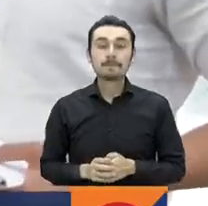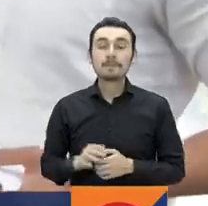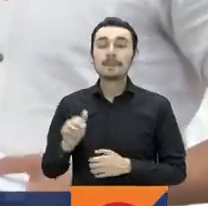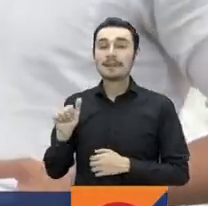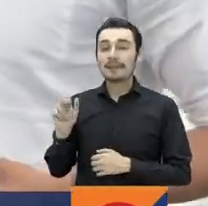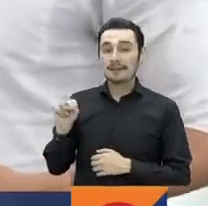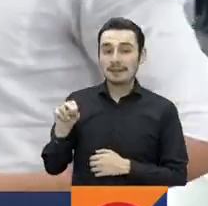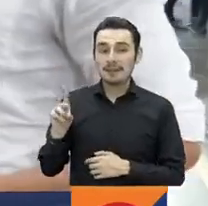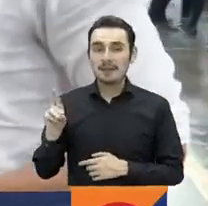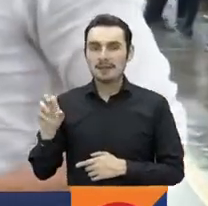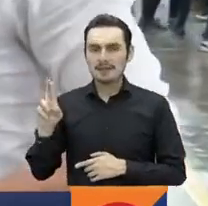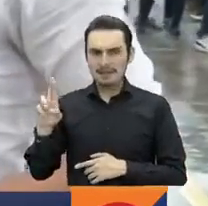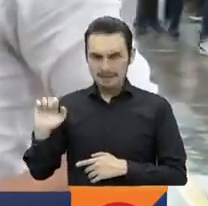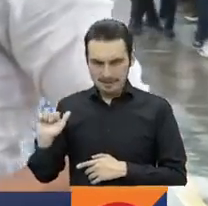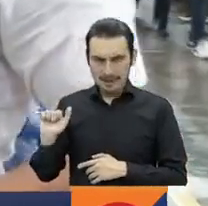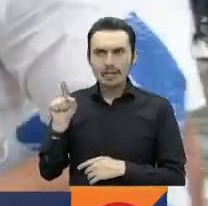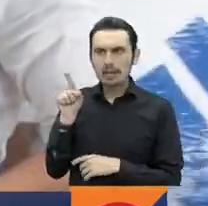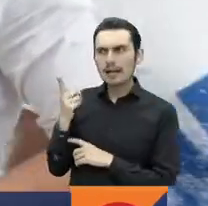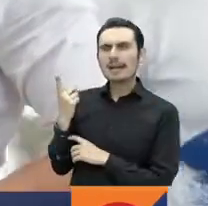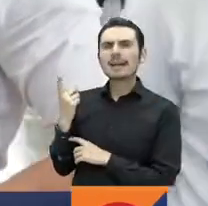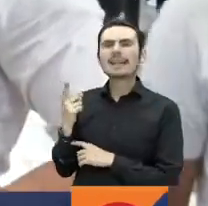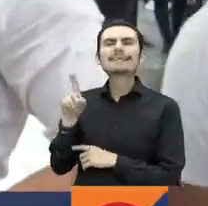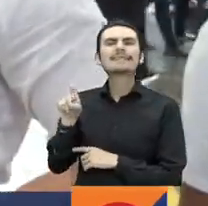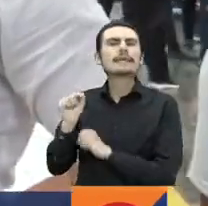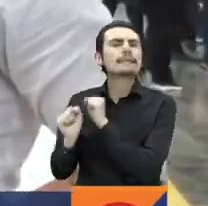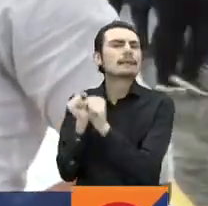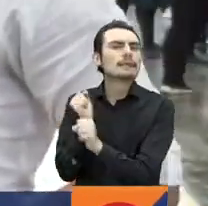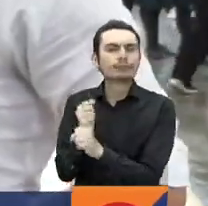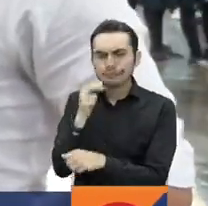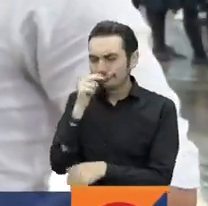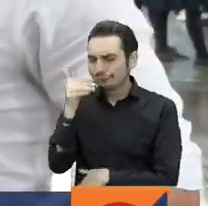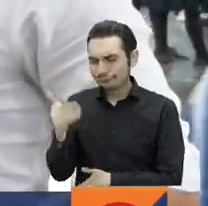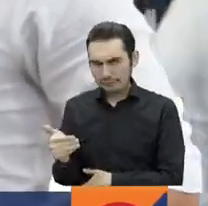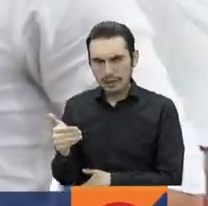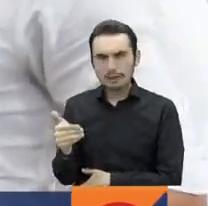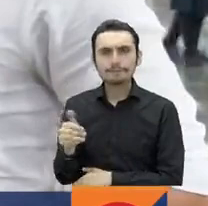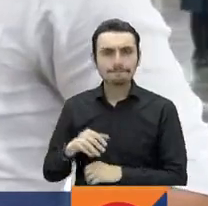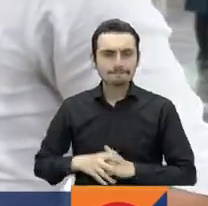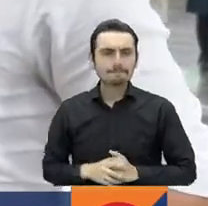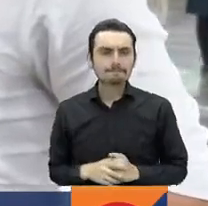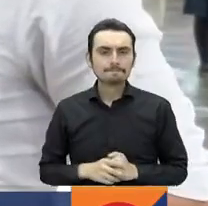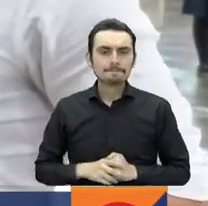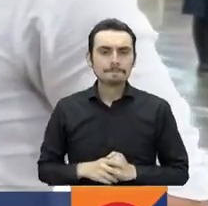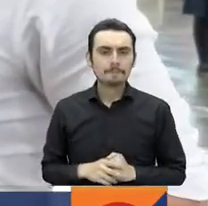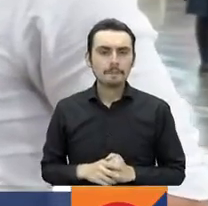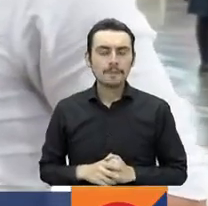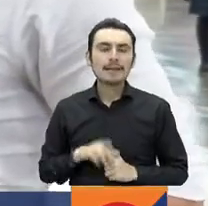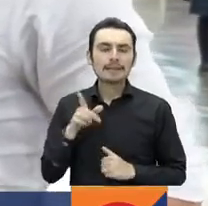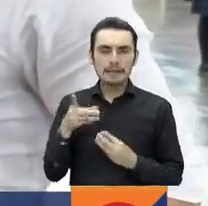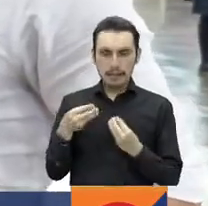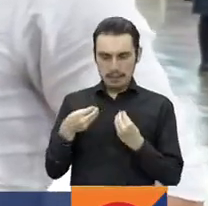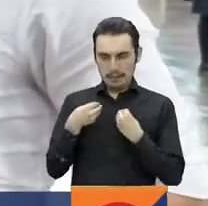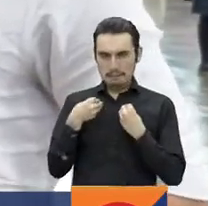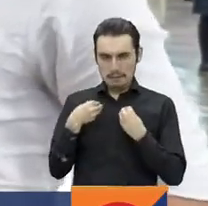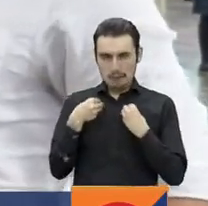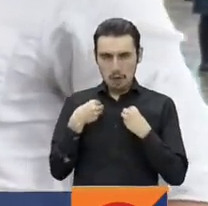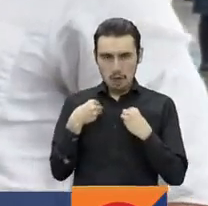cumplió 6 añitos hace 15 días. Ella vivía cerquita de